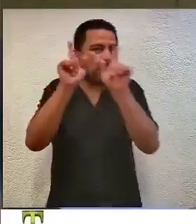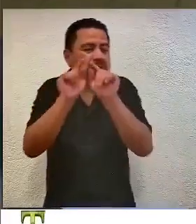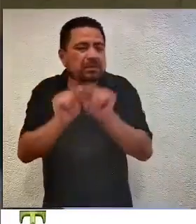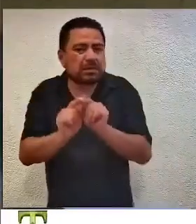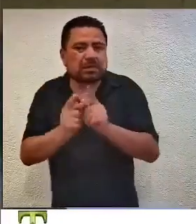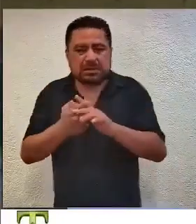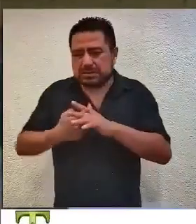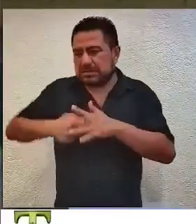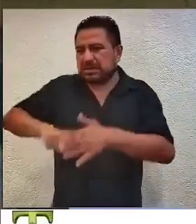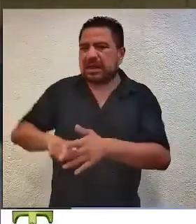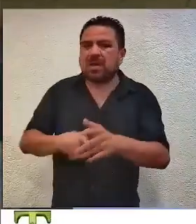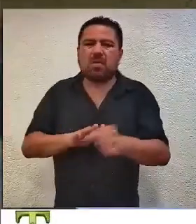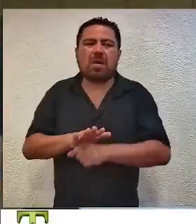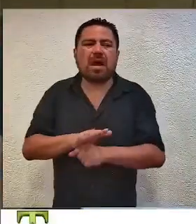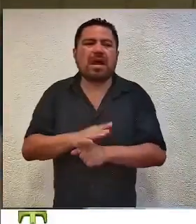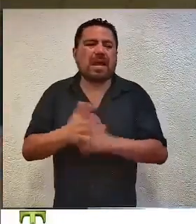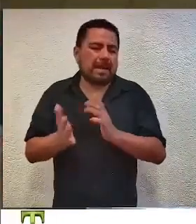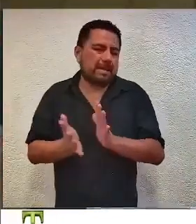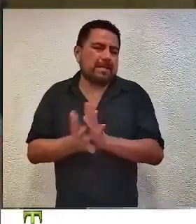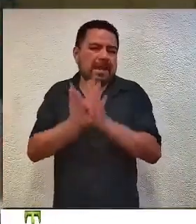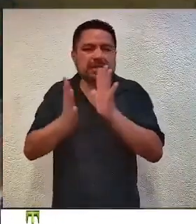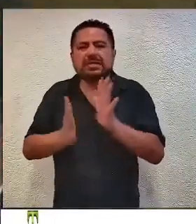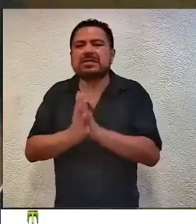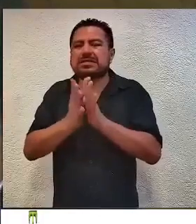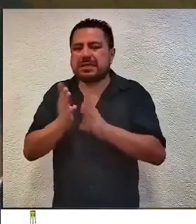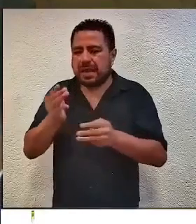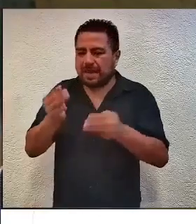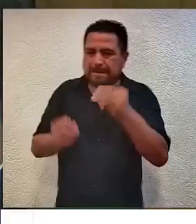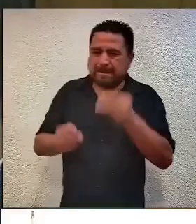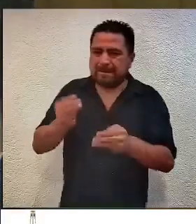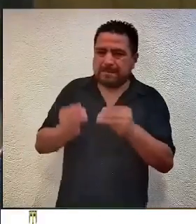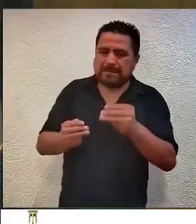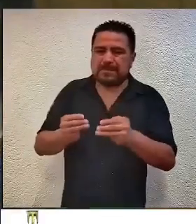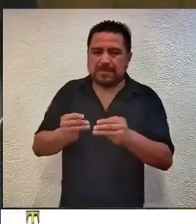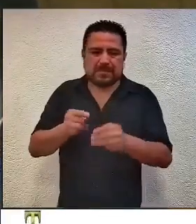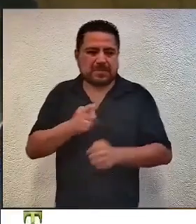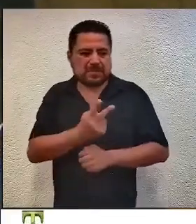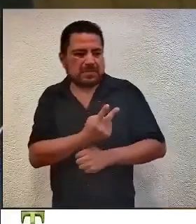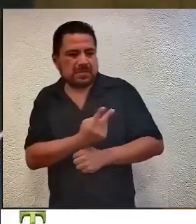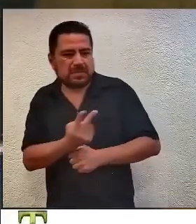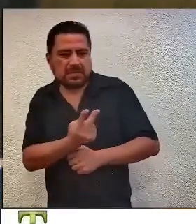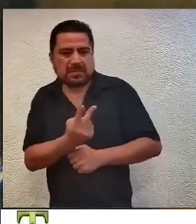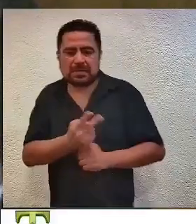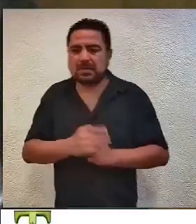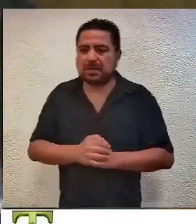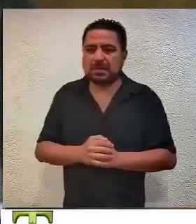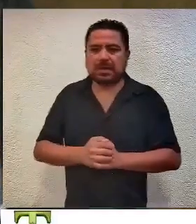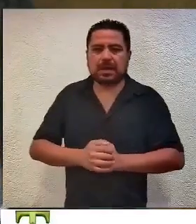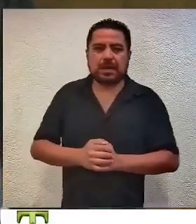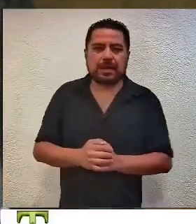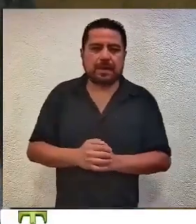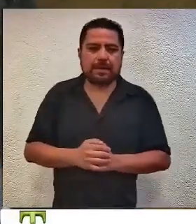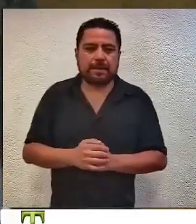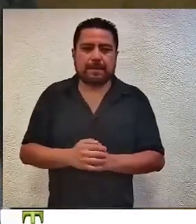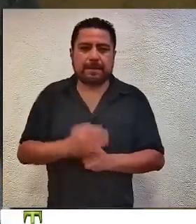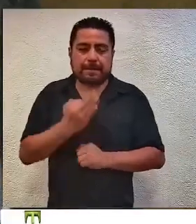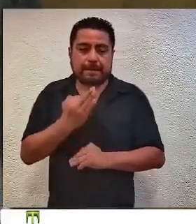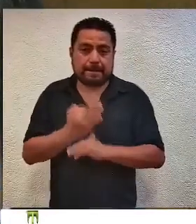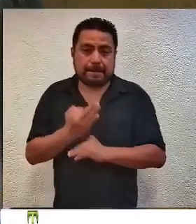partir de las participaciones de la magistrada y del magistrado. A ver, los